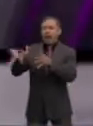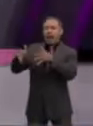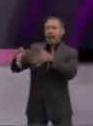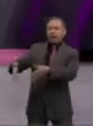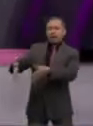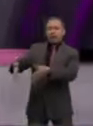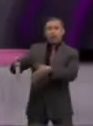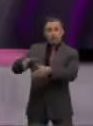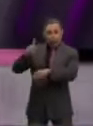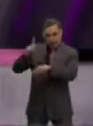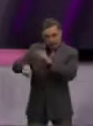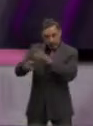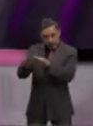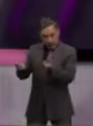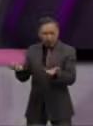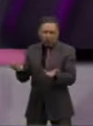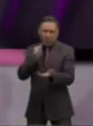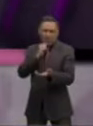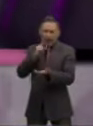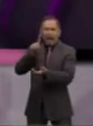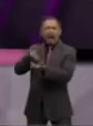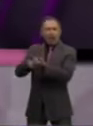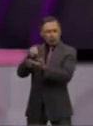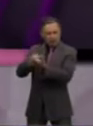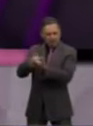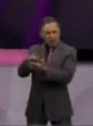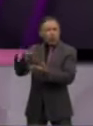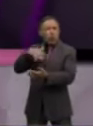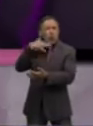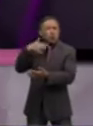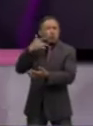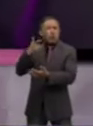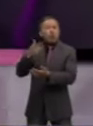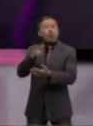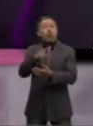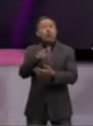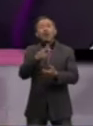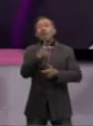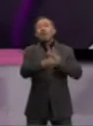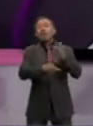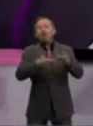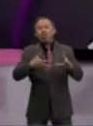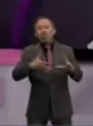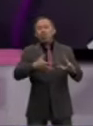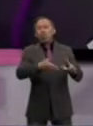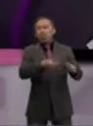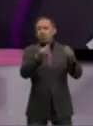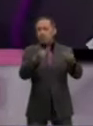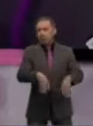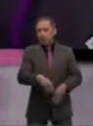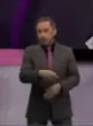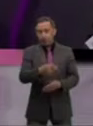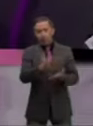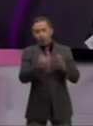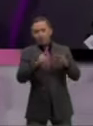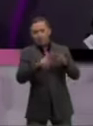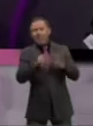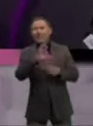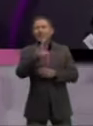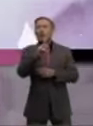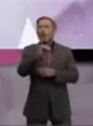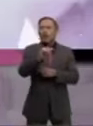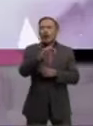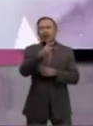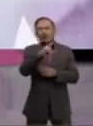son, simplemente es un dinero despilfarrado. Tercer punto importante. Ellos hablan de Claudio González, Kimberly Clark,